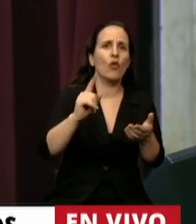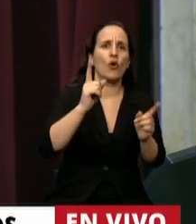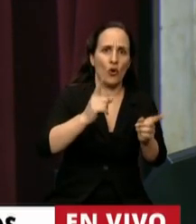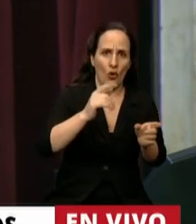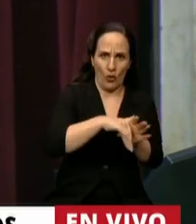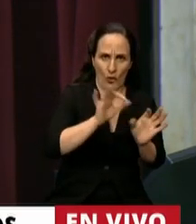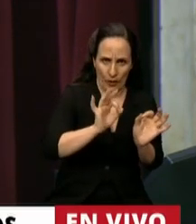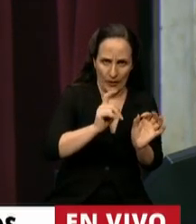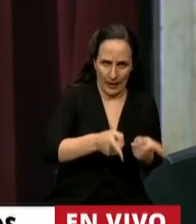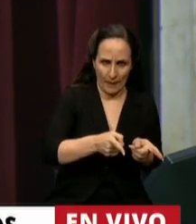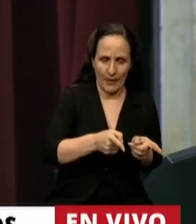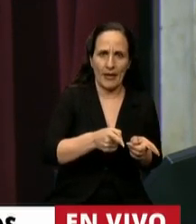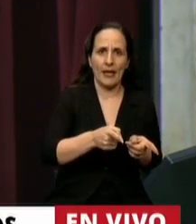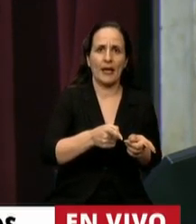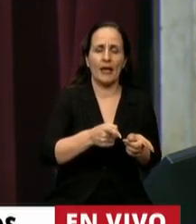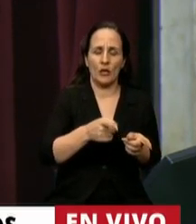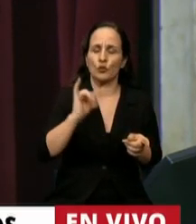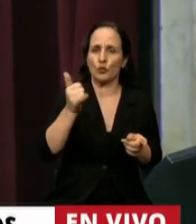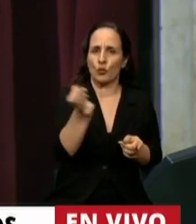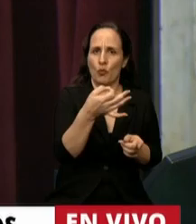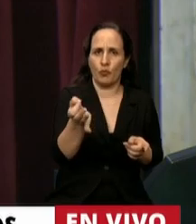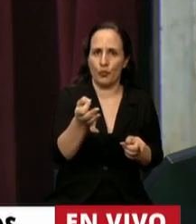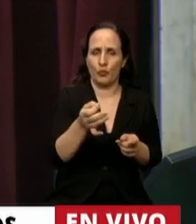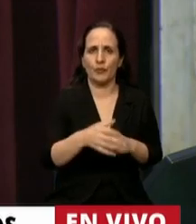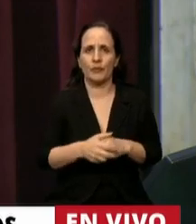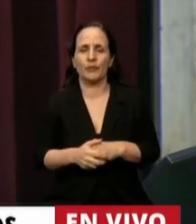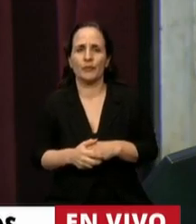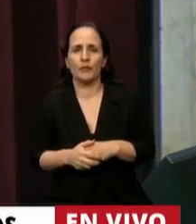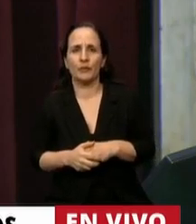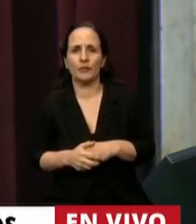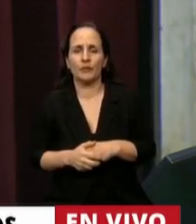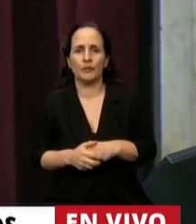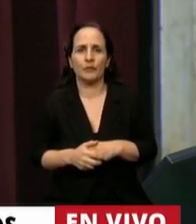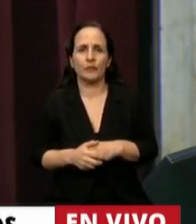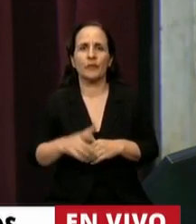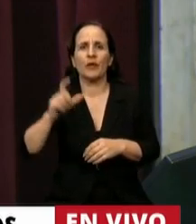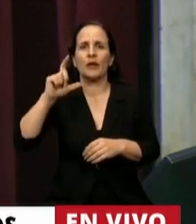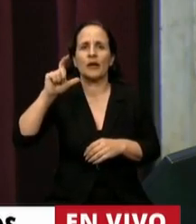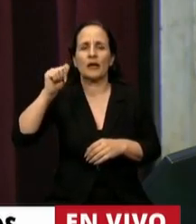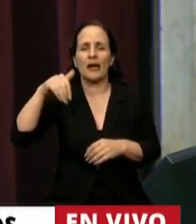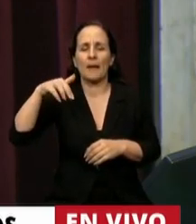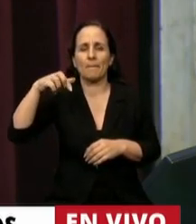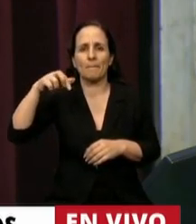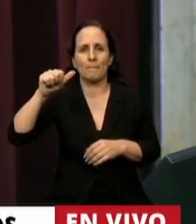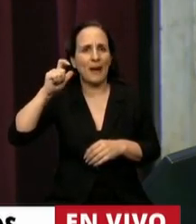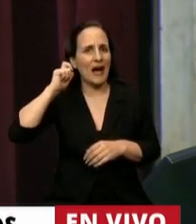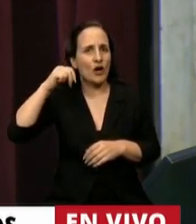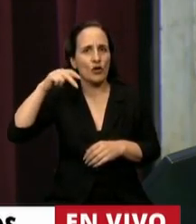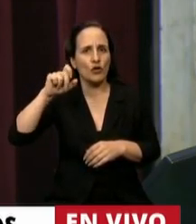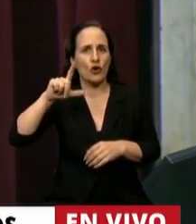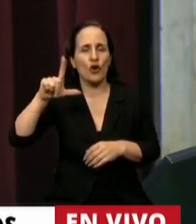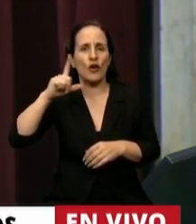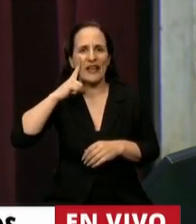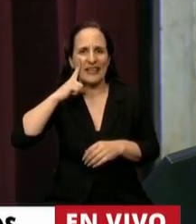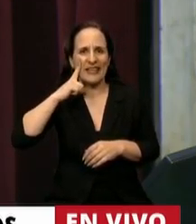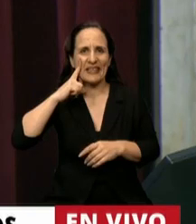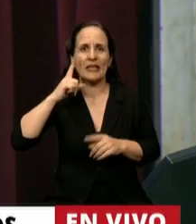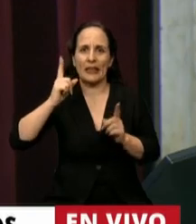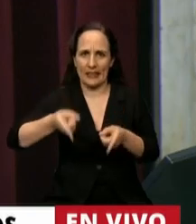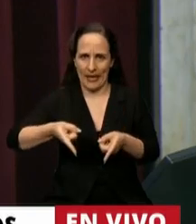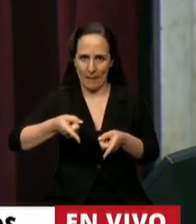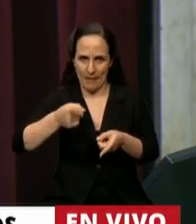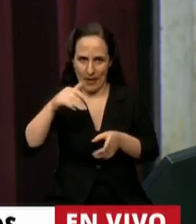también se abstiene. Exactamente, gracias. Campagnoli, presidente. Diputada Marcela Campagnoli